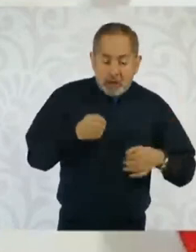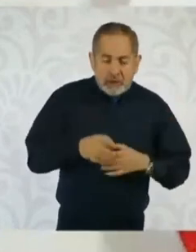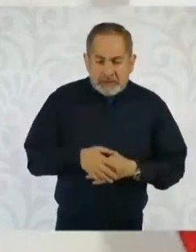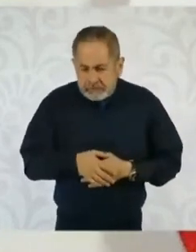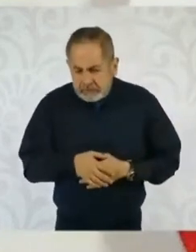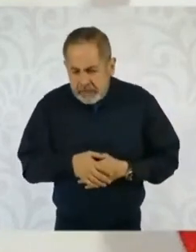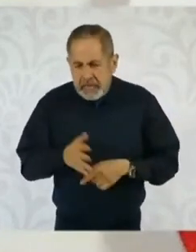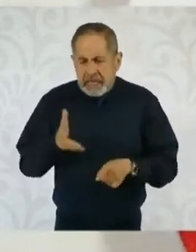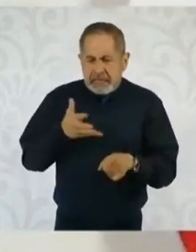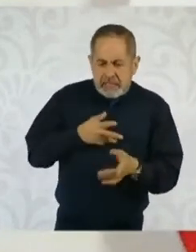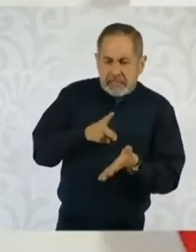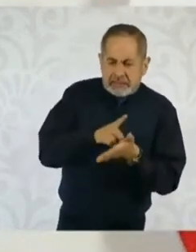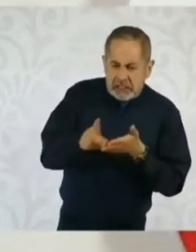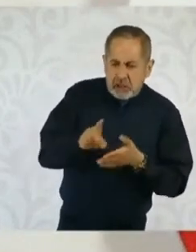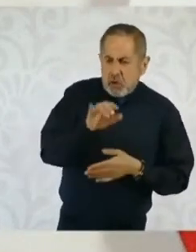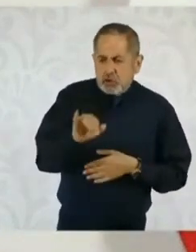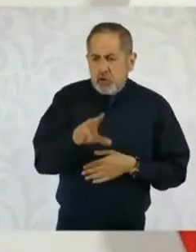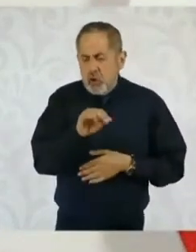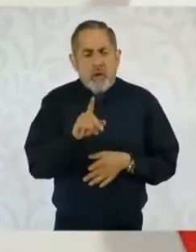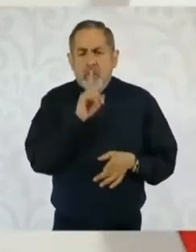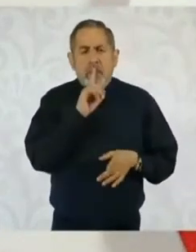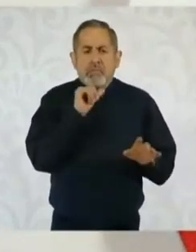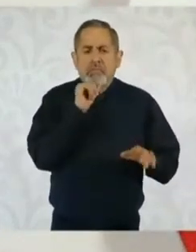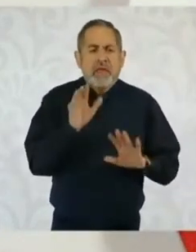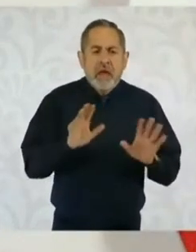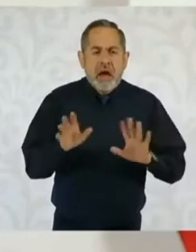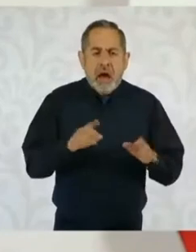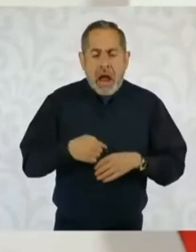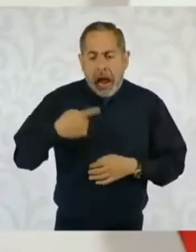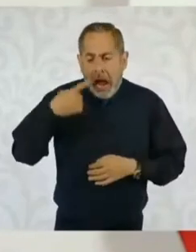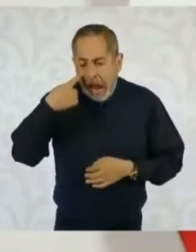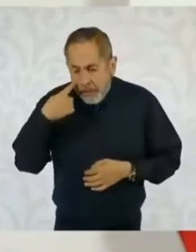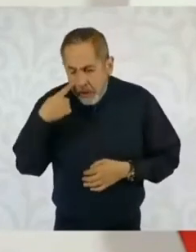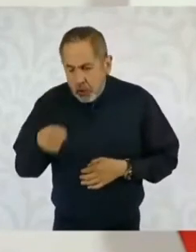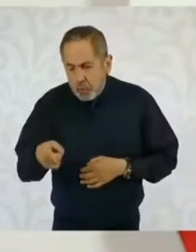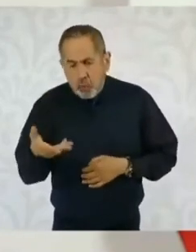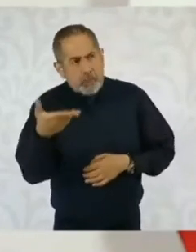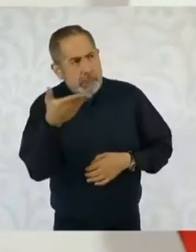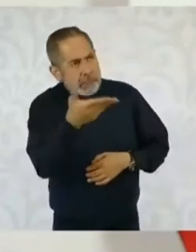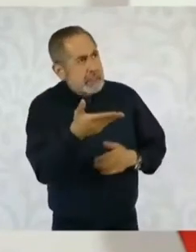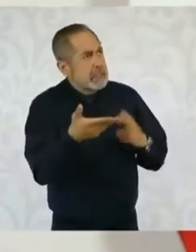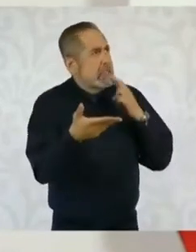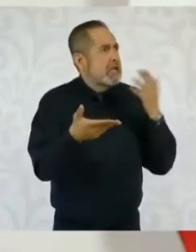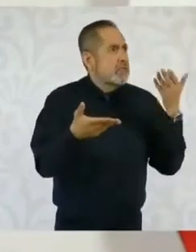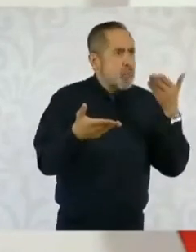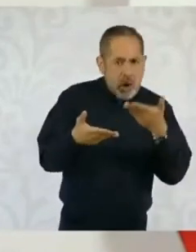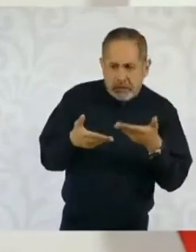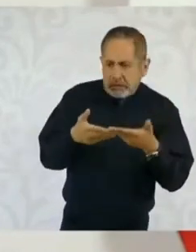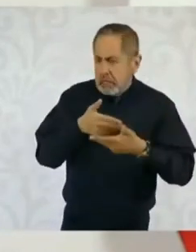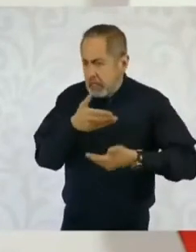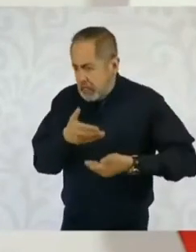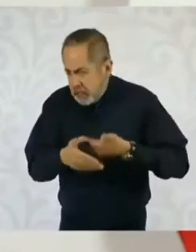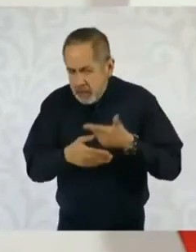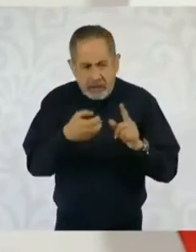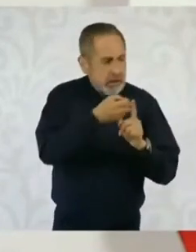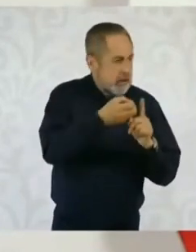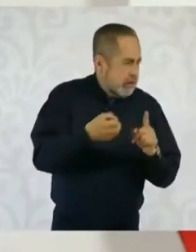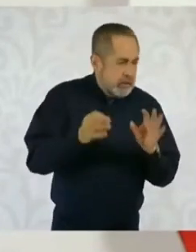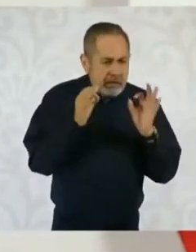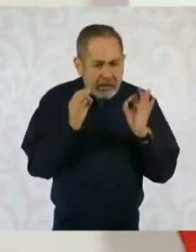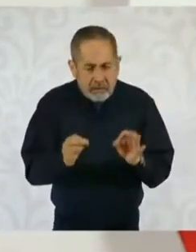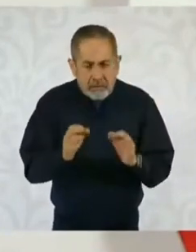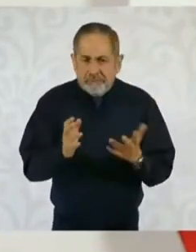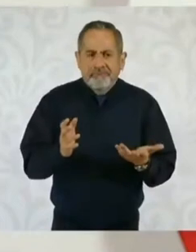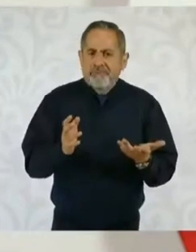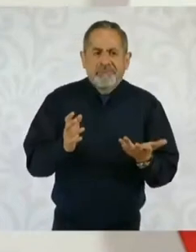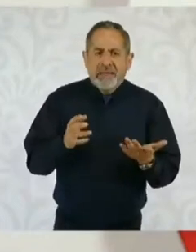si tenía derecho o no la información, resolvía sobre si el procedimiento se había hecho bien o mal y reponían el procedimiento en lugar de obligar a